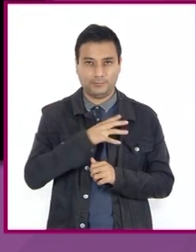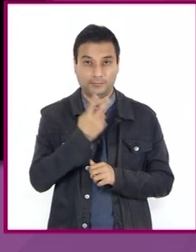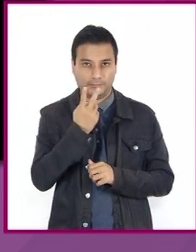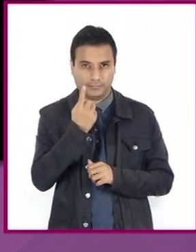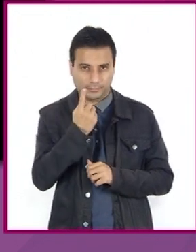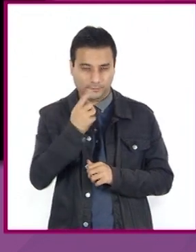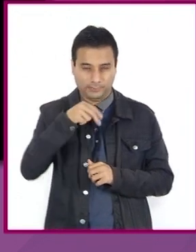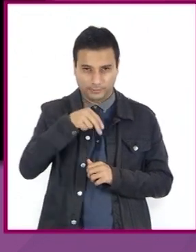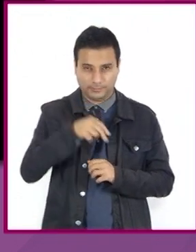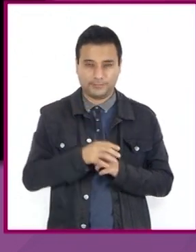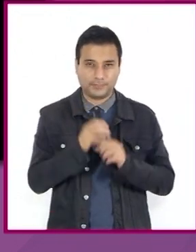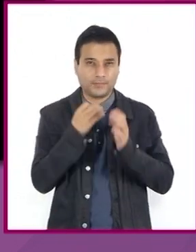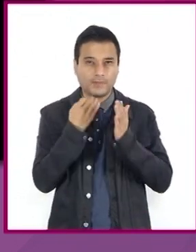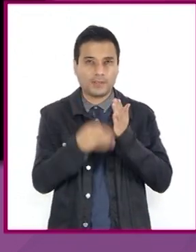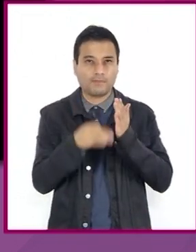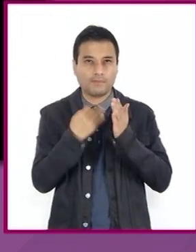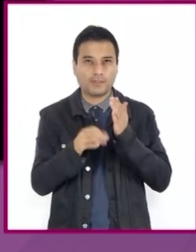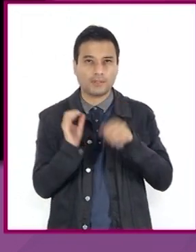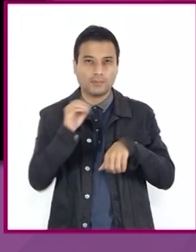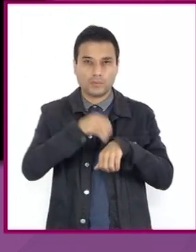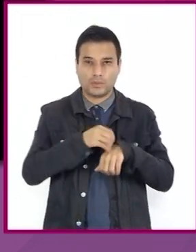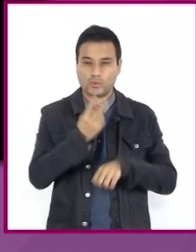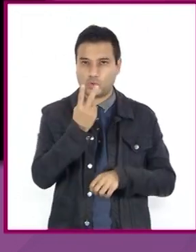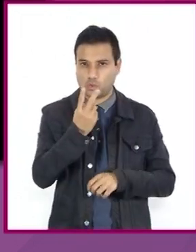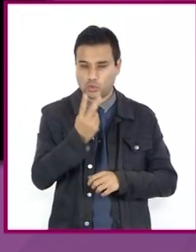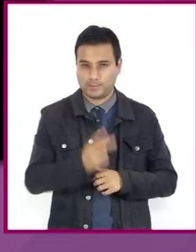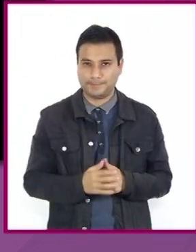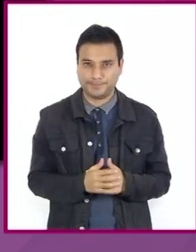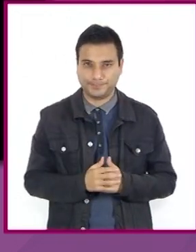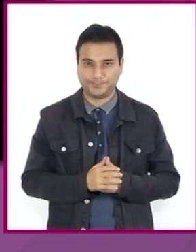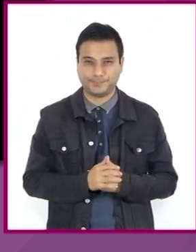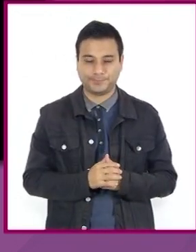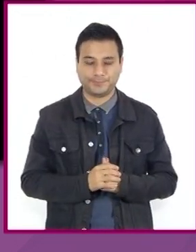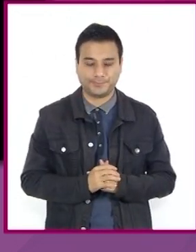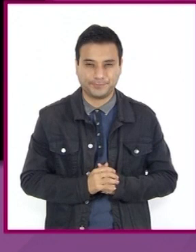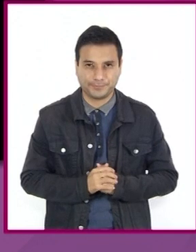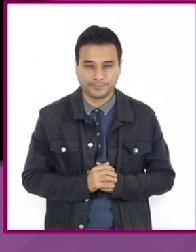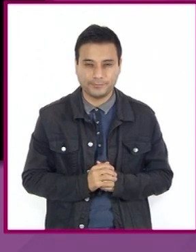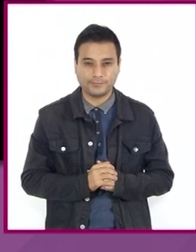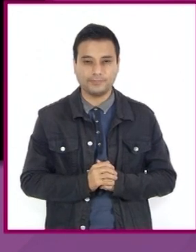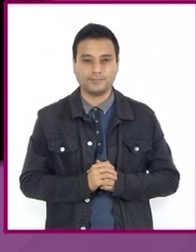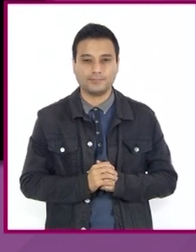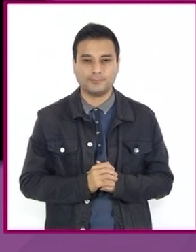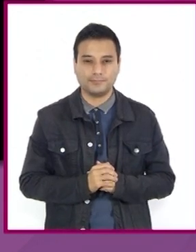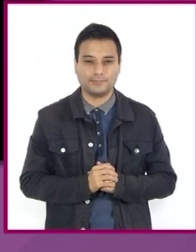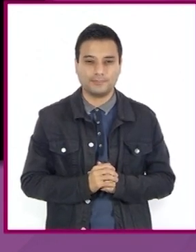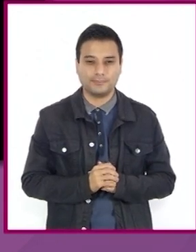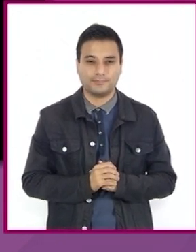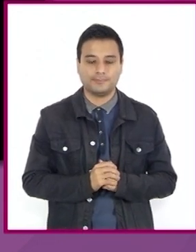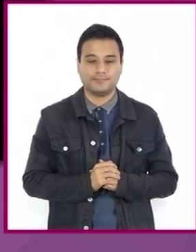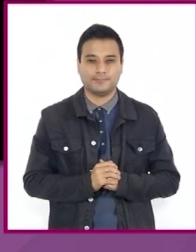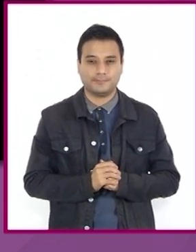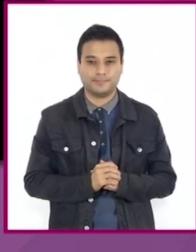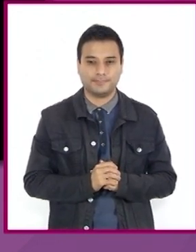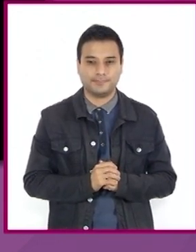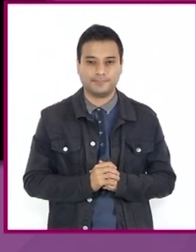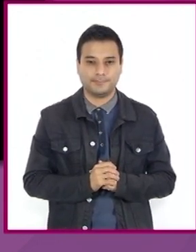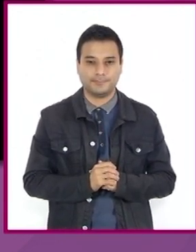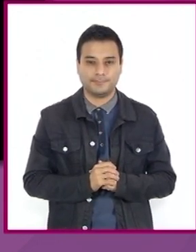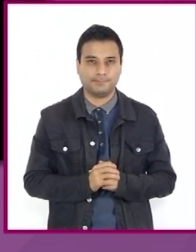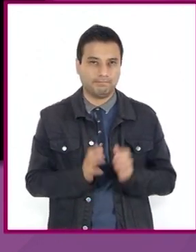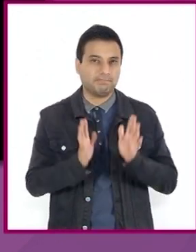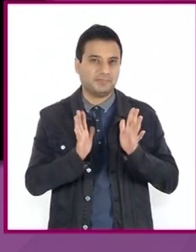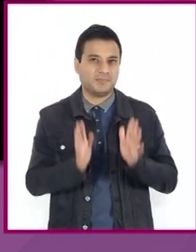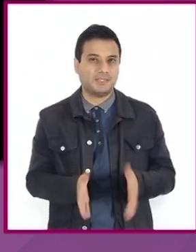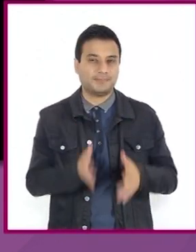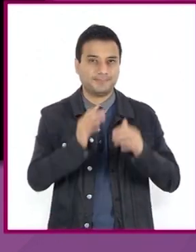tanto, tenemos que poner 2. Entonces queda balanceado el nitrógeno,